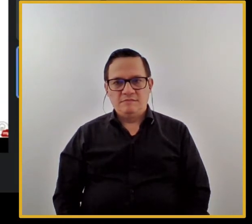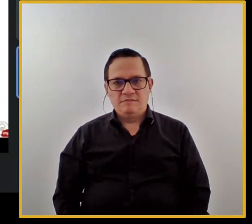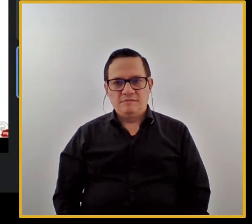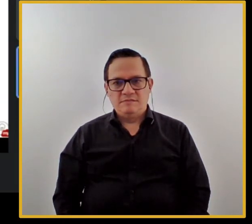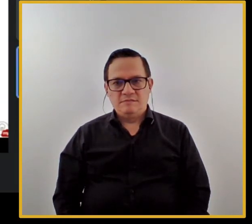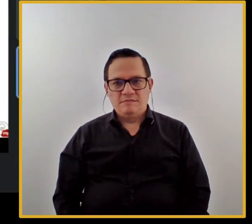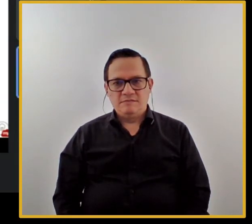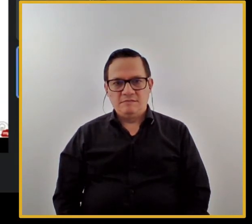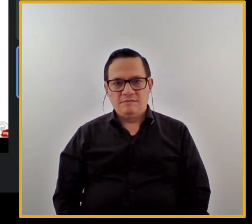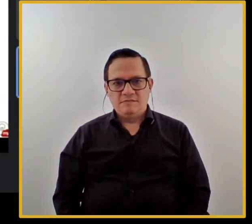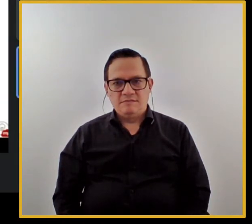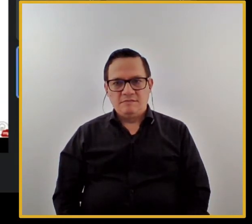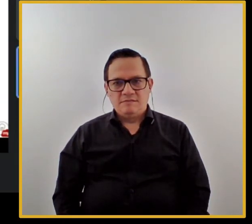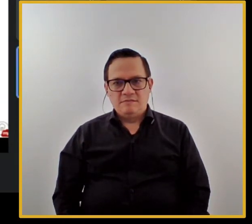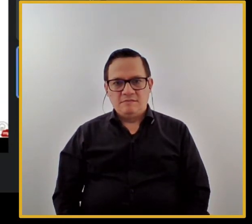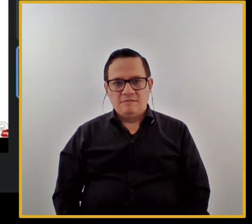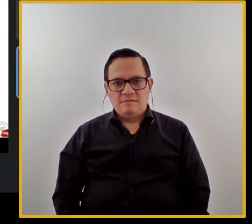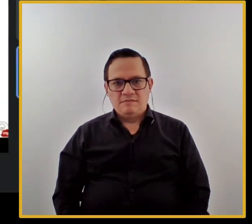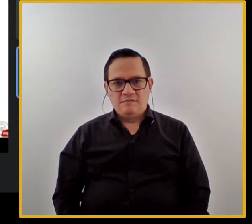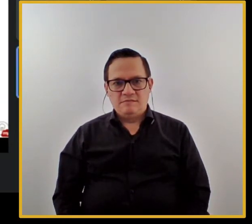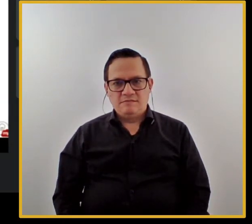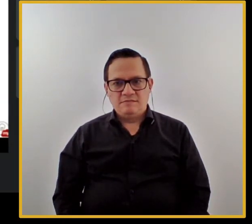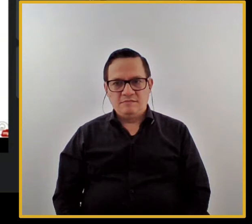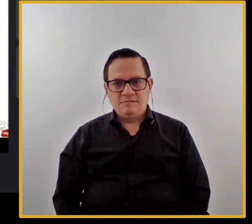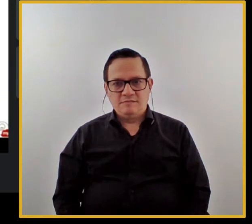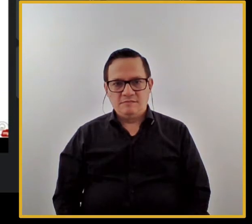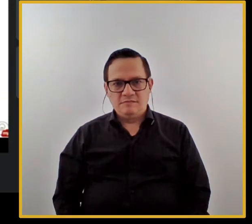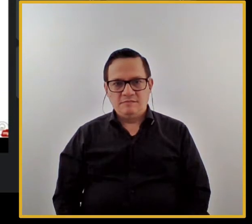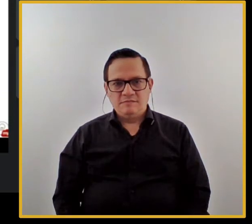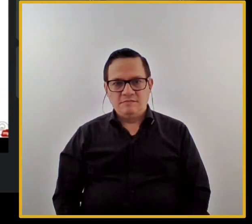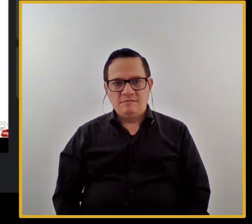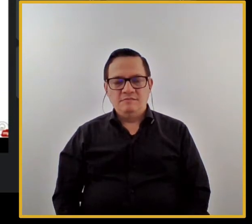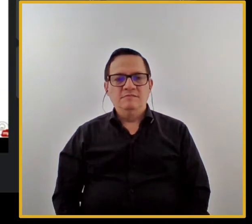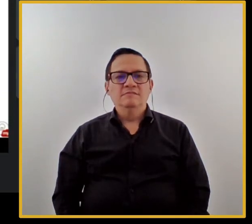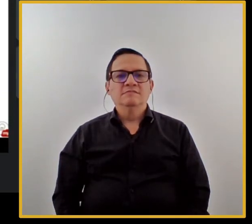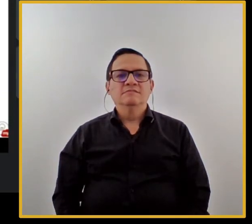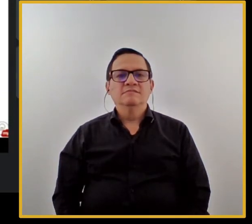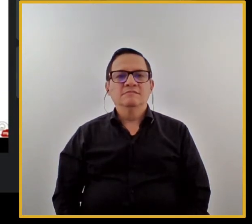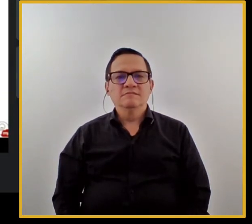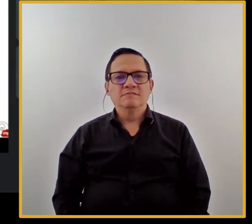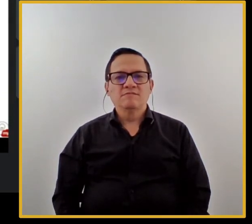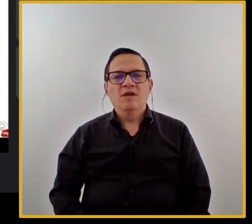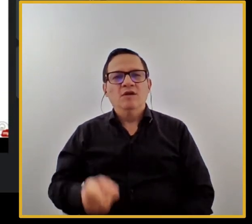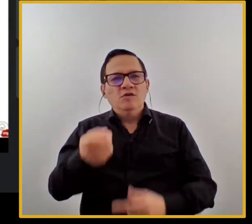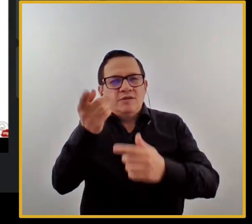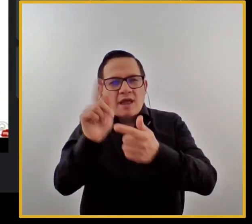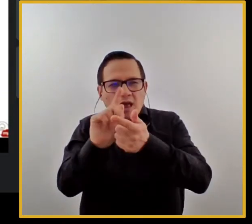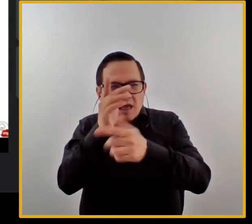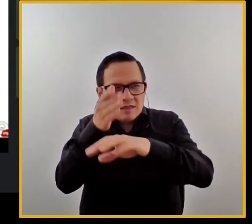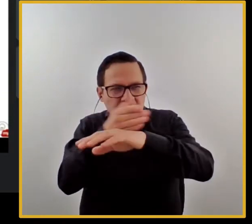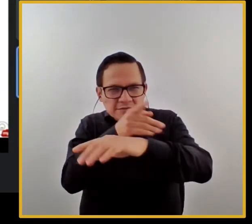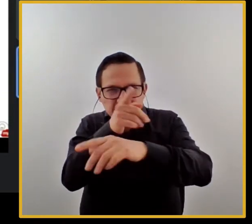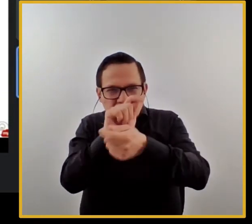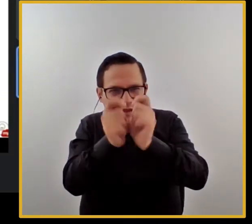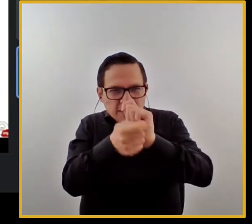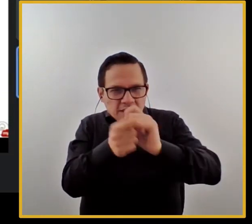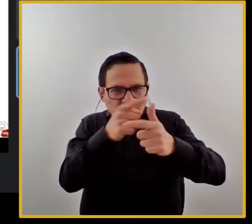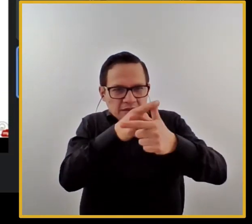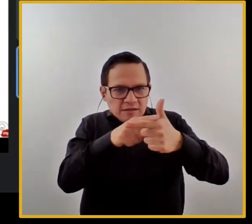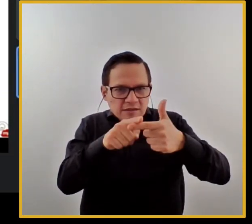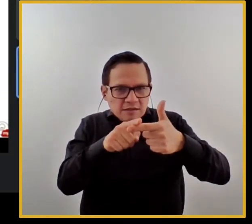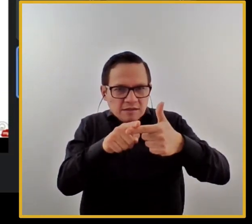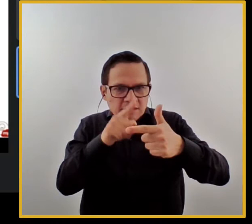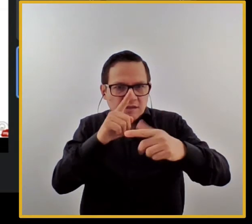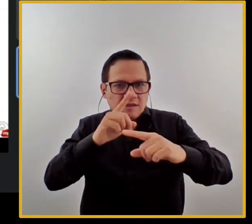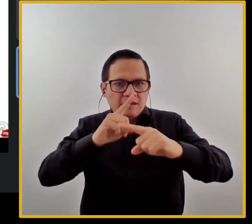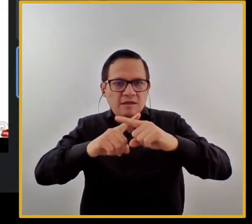Profe, es en el momento que lo pasas a dividir. Ok. Ah, Lo pasas al lado de... Cuando quitas